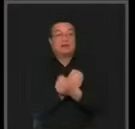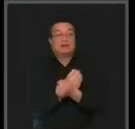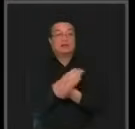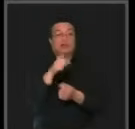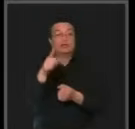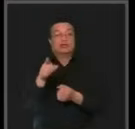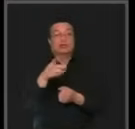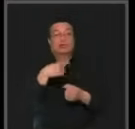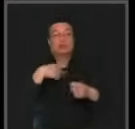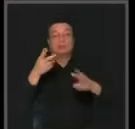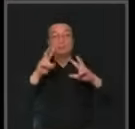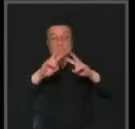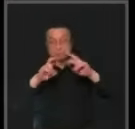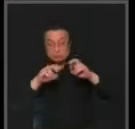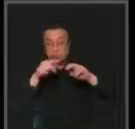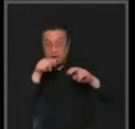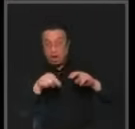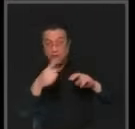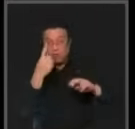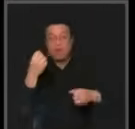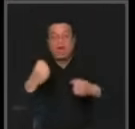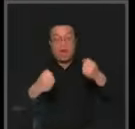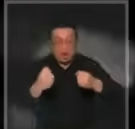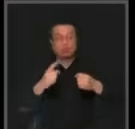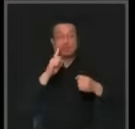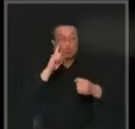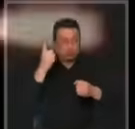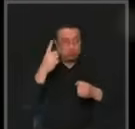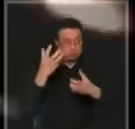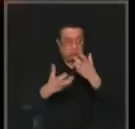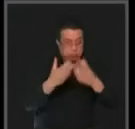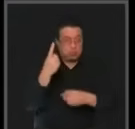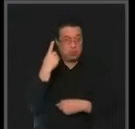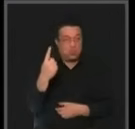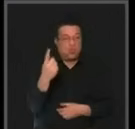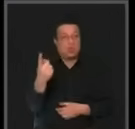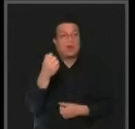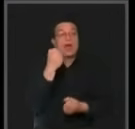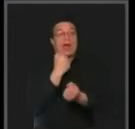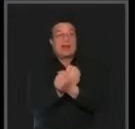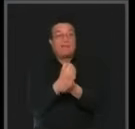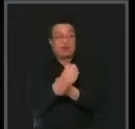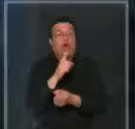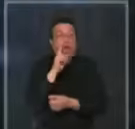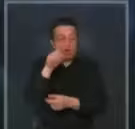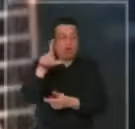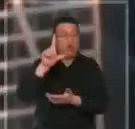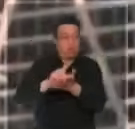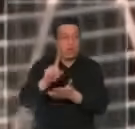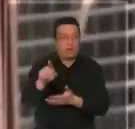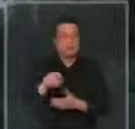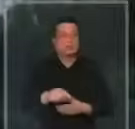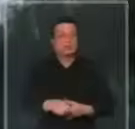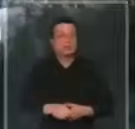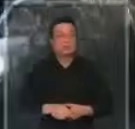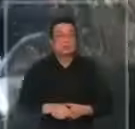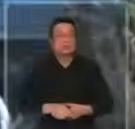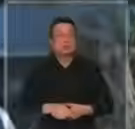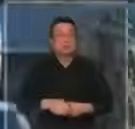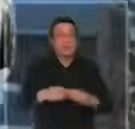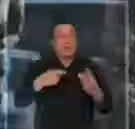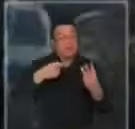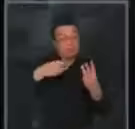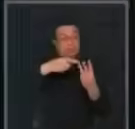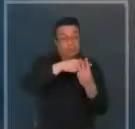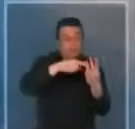de extinción. Al momento un vehículo involucrado, Carabineros en el lugar. Los homicidas de los Carabineros